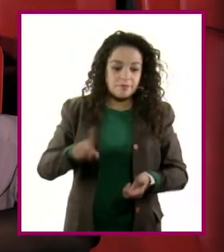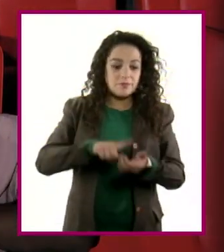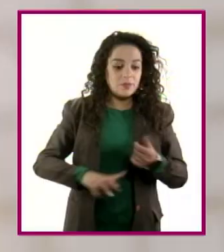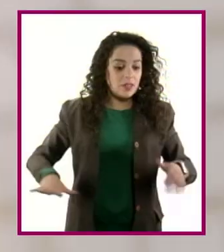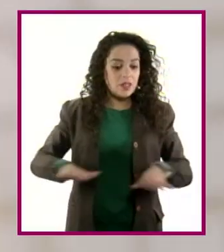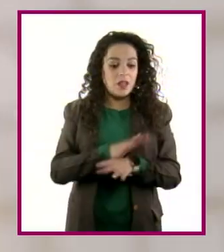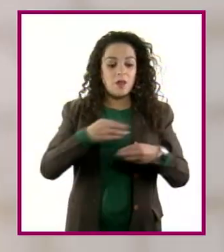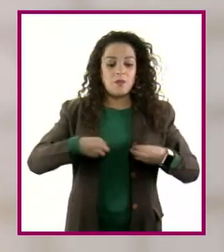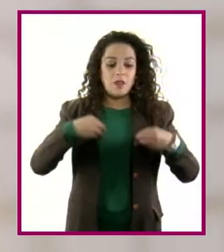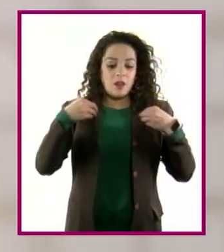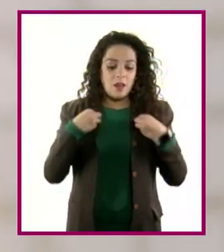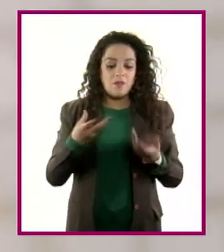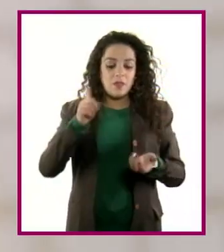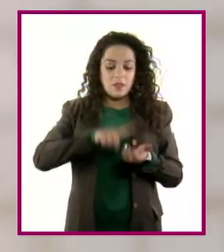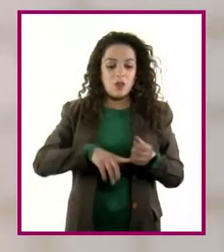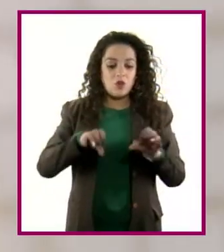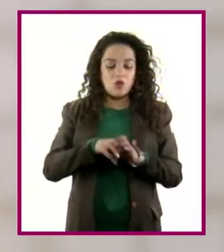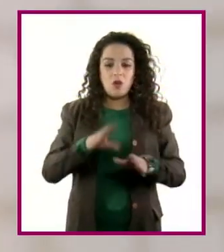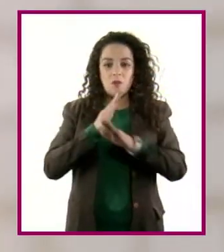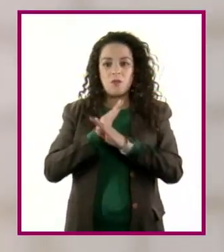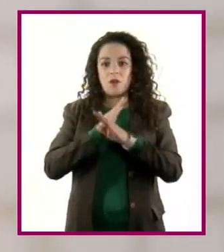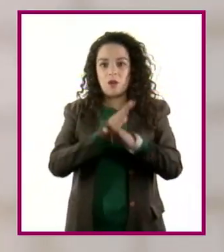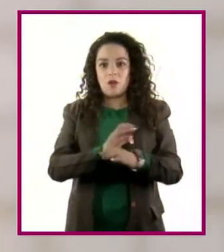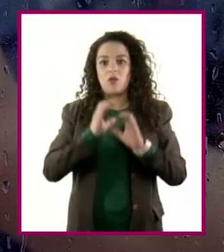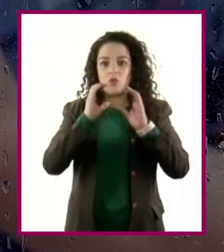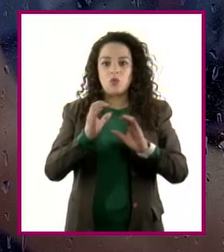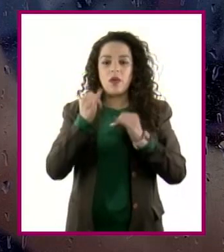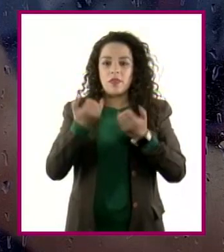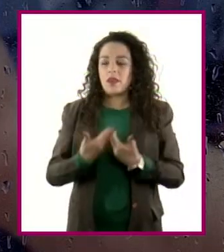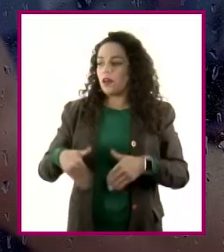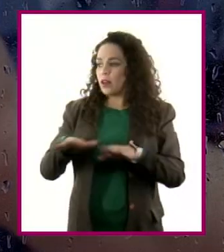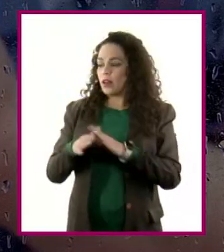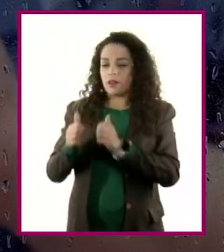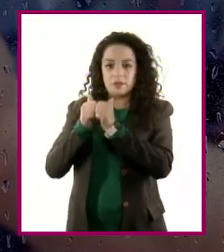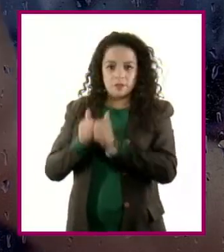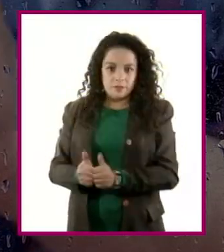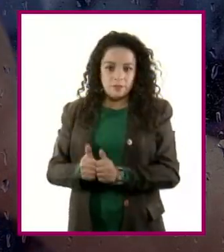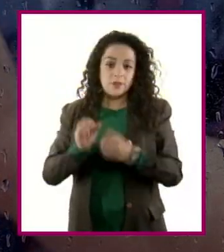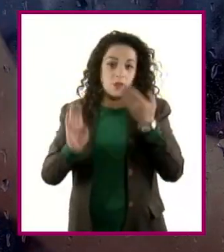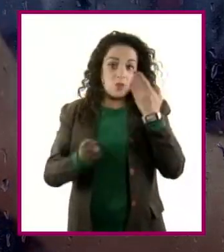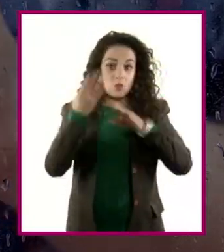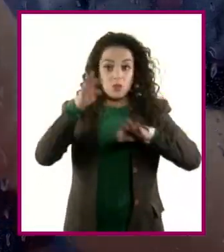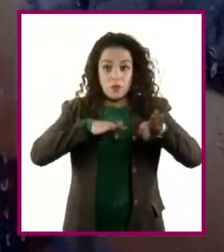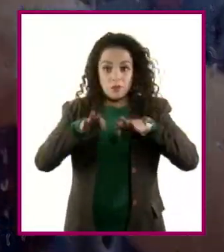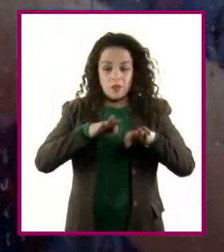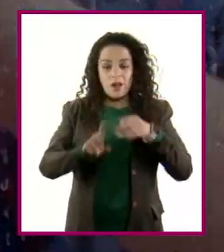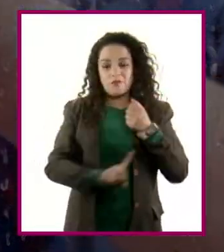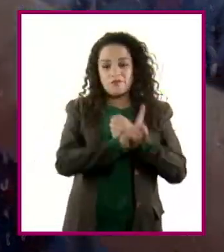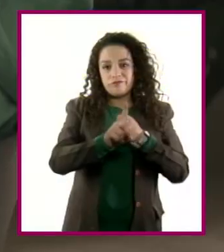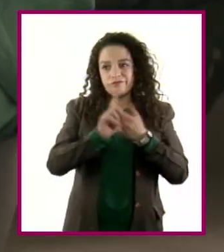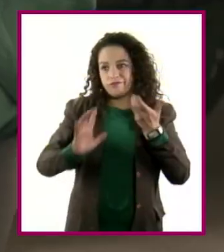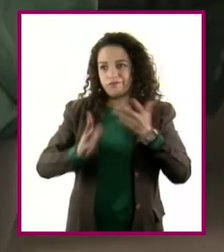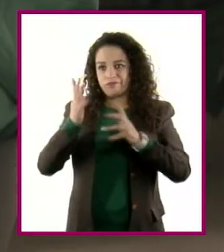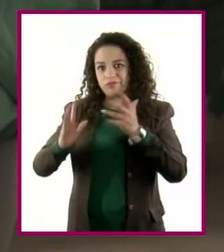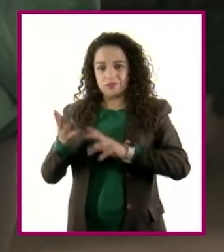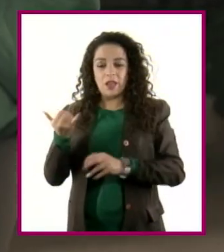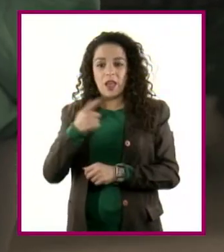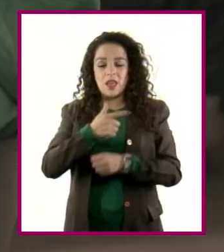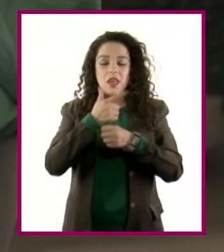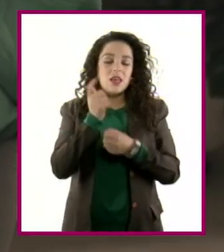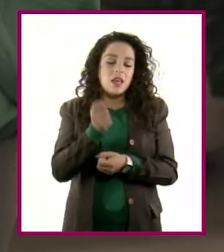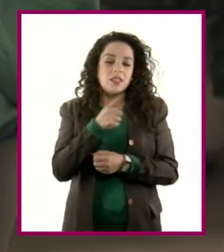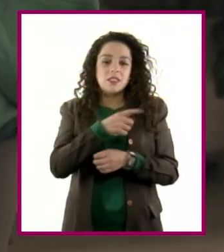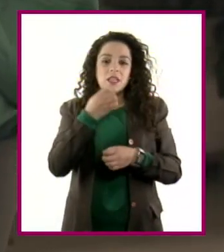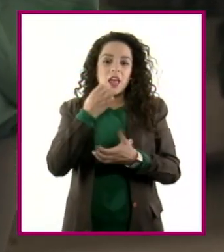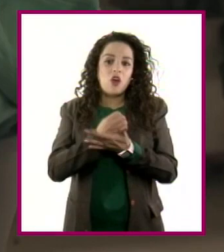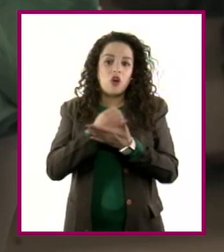vida cotidiana ante las medidas preventivas y de confinamiento, deterioro en el mundo del trabajo y la economía familiar, pérdida de calidad